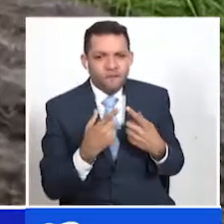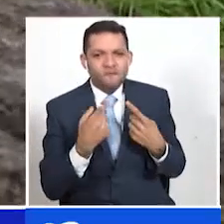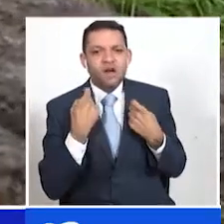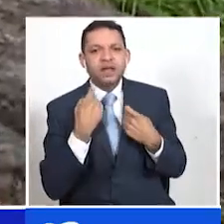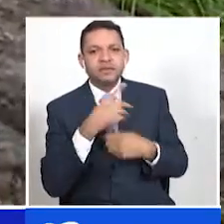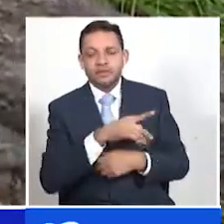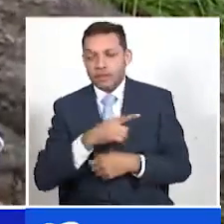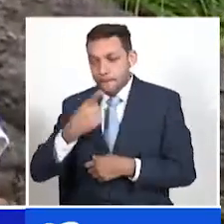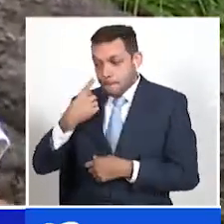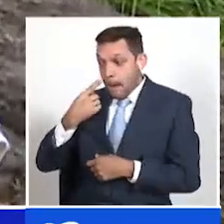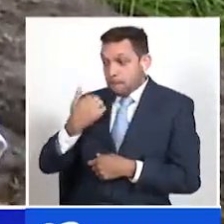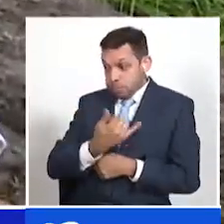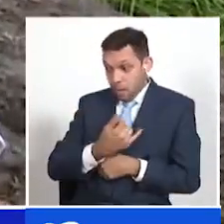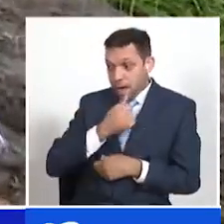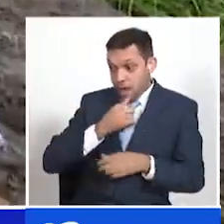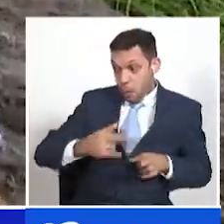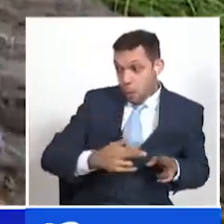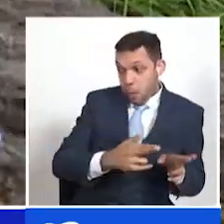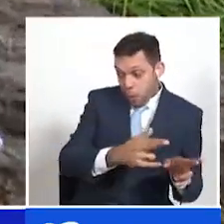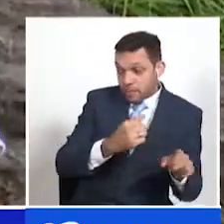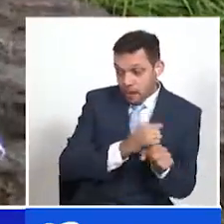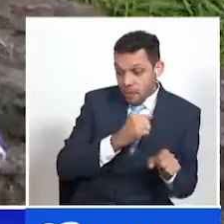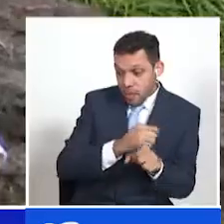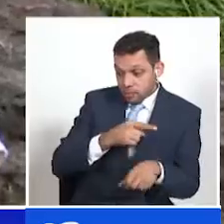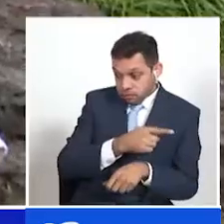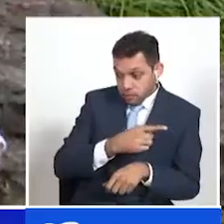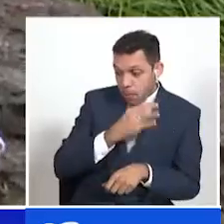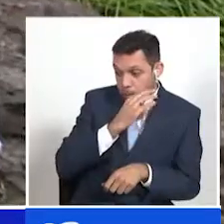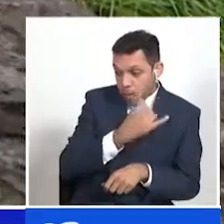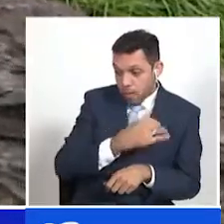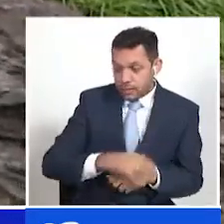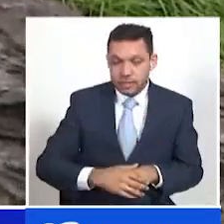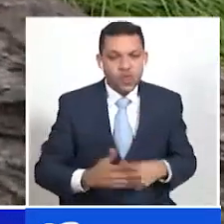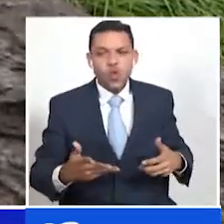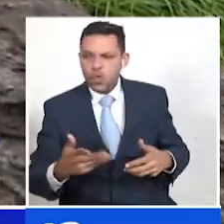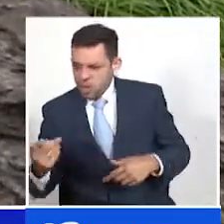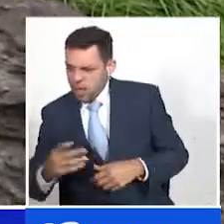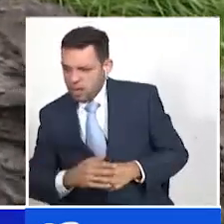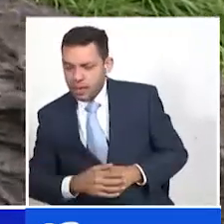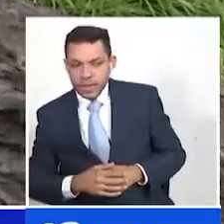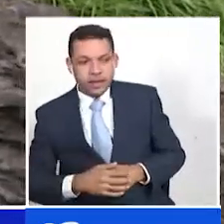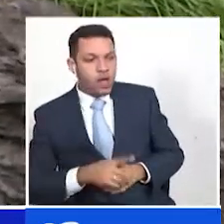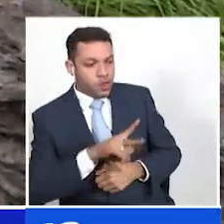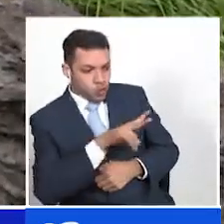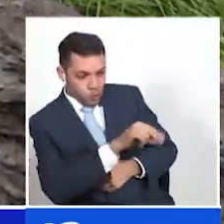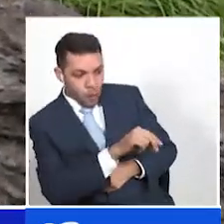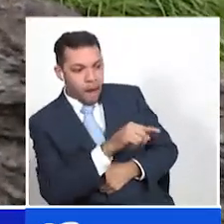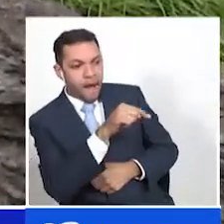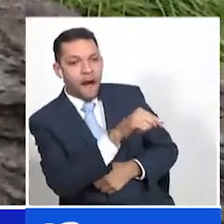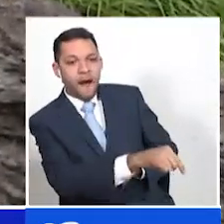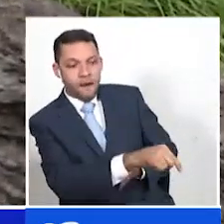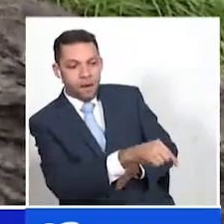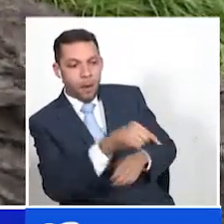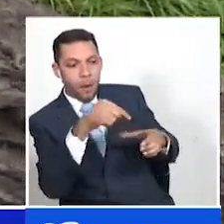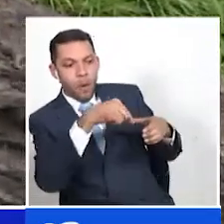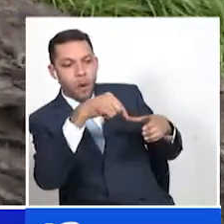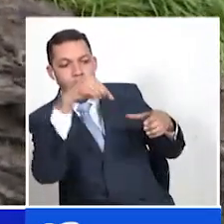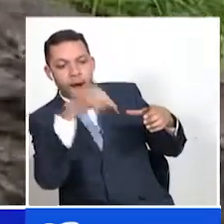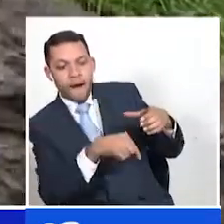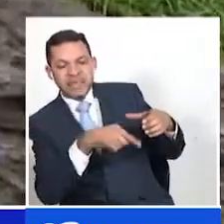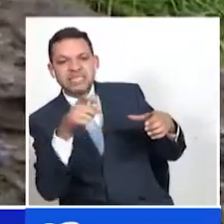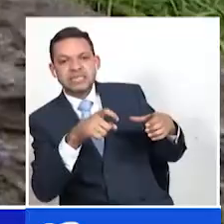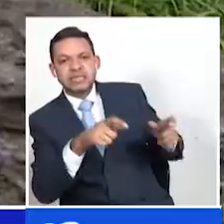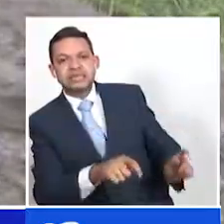Ah, ¿tu papito está en el río trabajando? No. ¿En dónde? Está ahí que lo van a